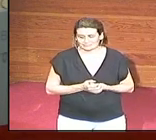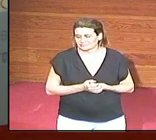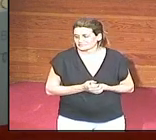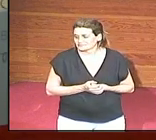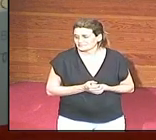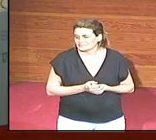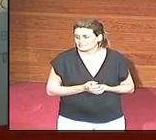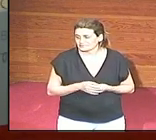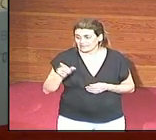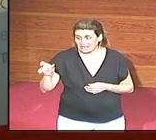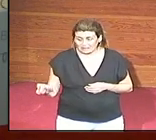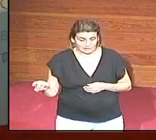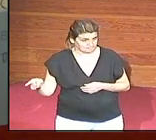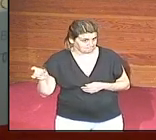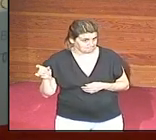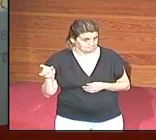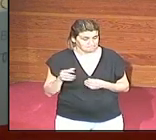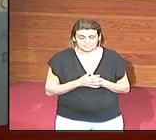Y esto,